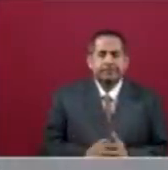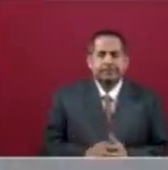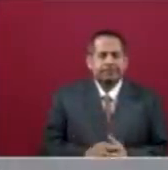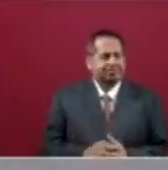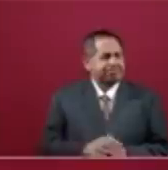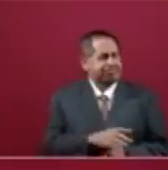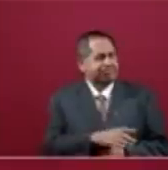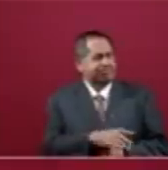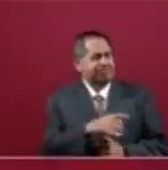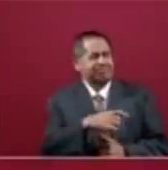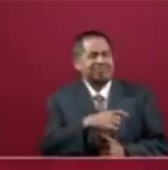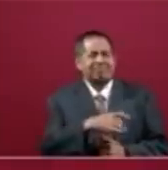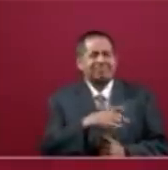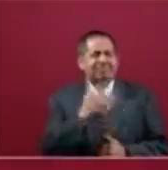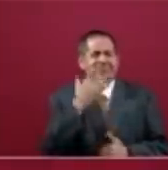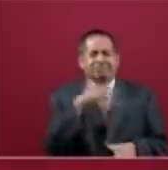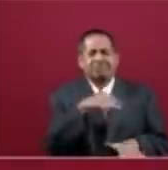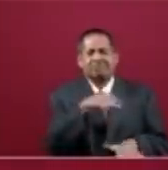riqueza barata.